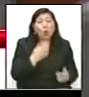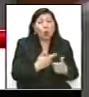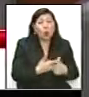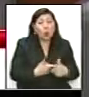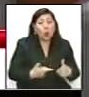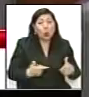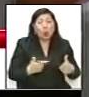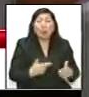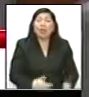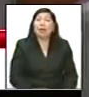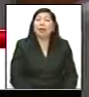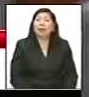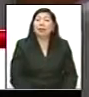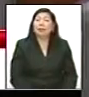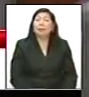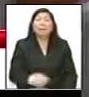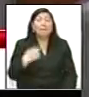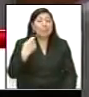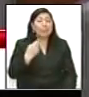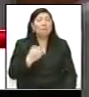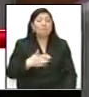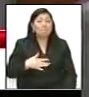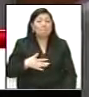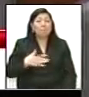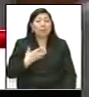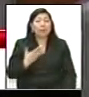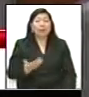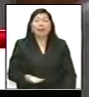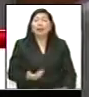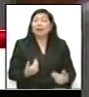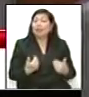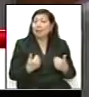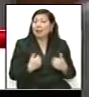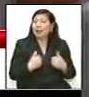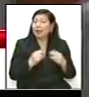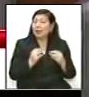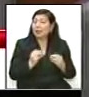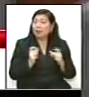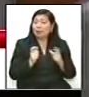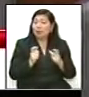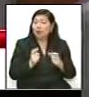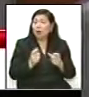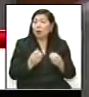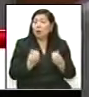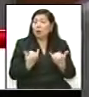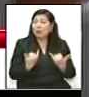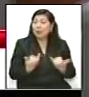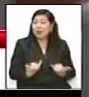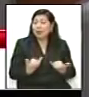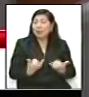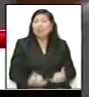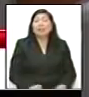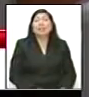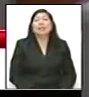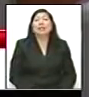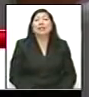del Parlamento y los espacios políticos de poder, y poder tener siempre el control, como lo es aquí, presidenta.